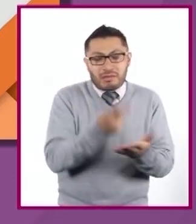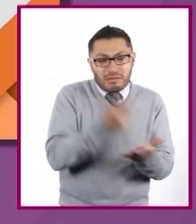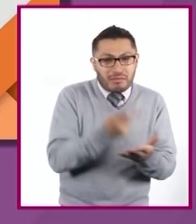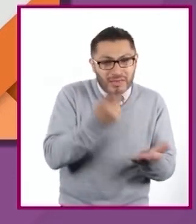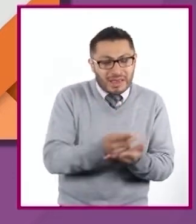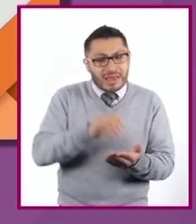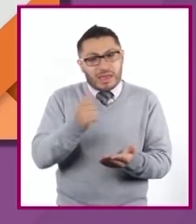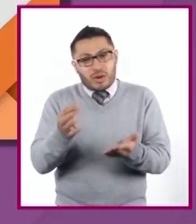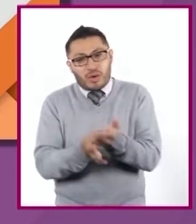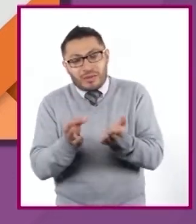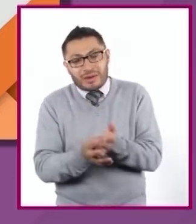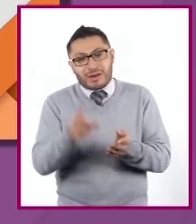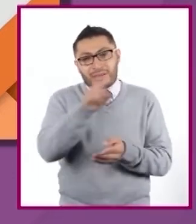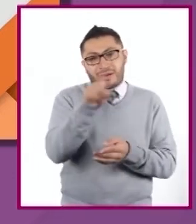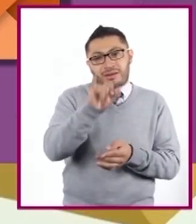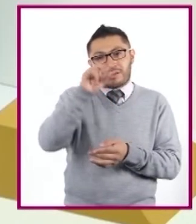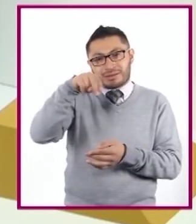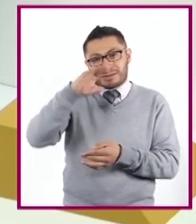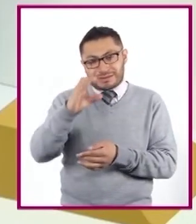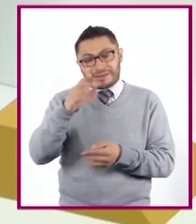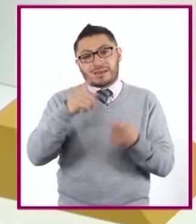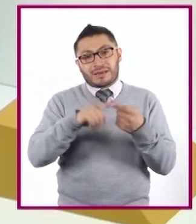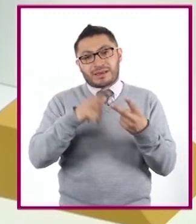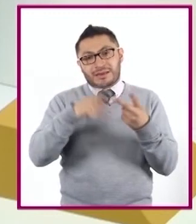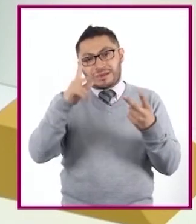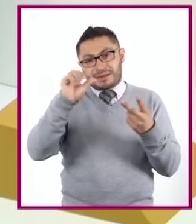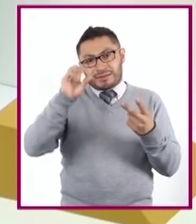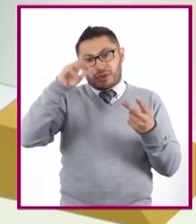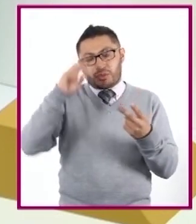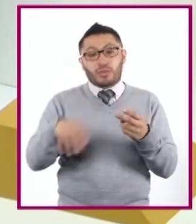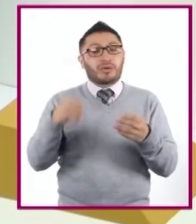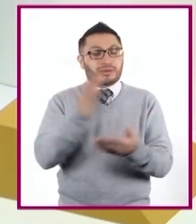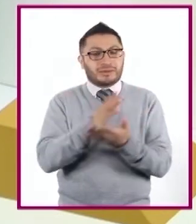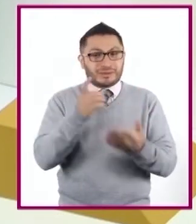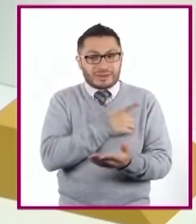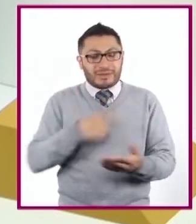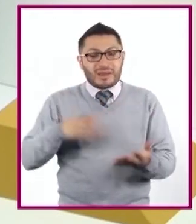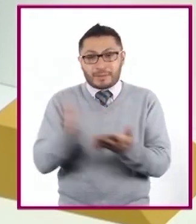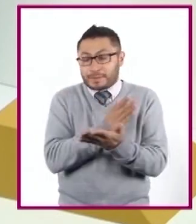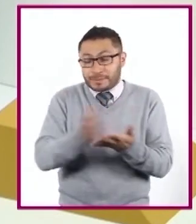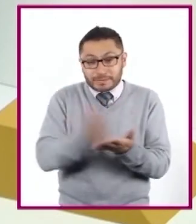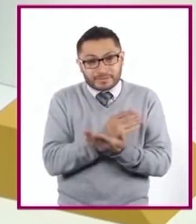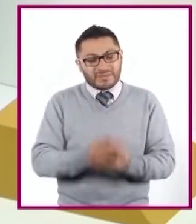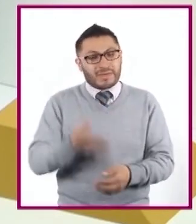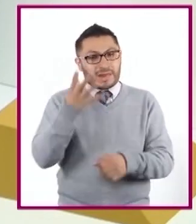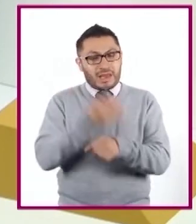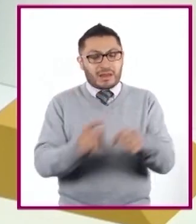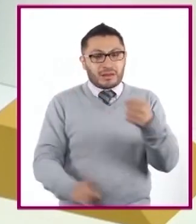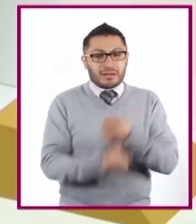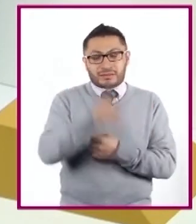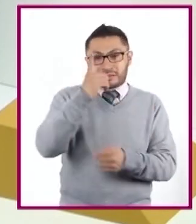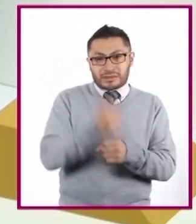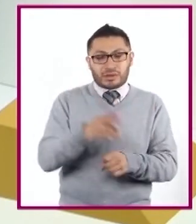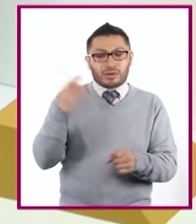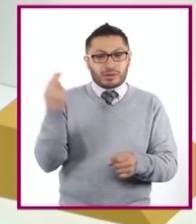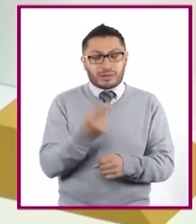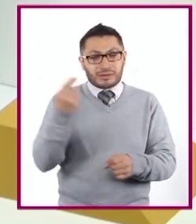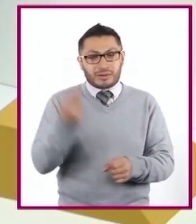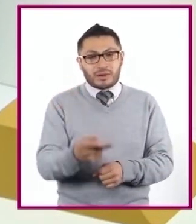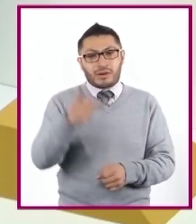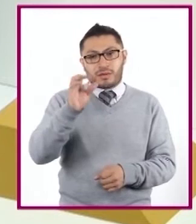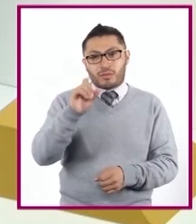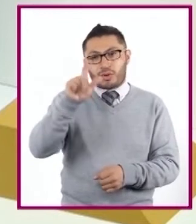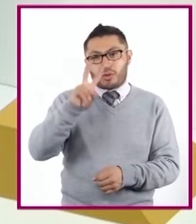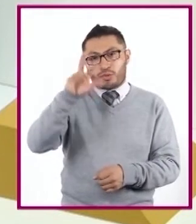minerales, como el zinc o el plomo. Para resolver el primer problema, fue necesaria la utilización de pólvora y herramientas de